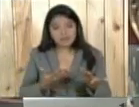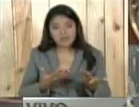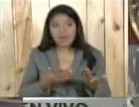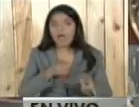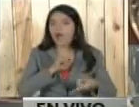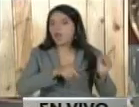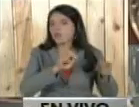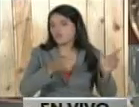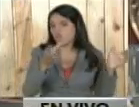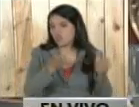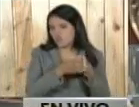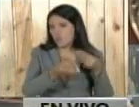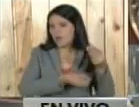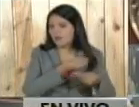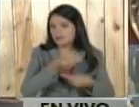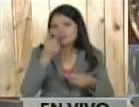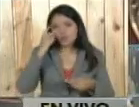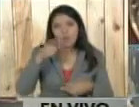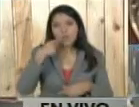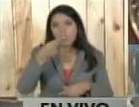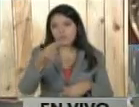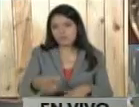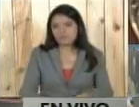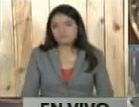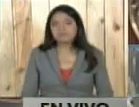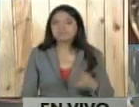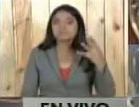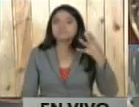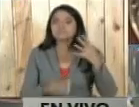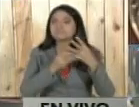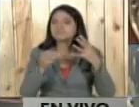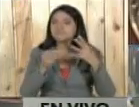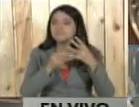factores. Un cuarto punto, yo diría,